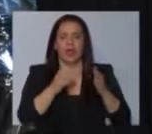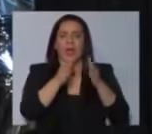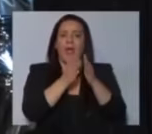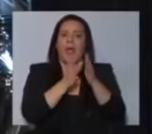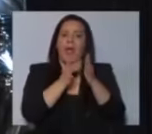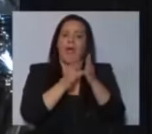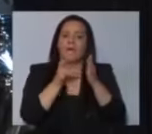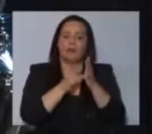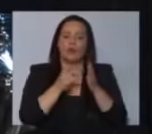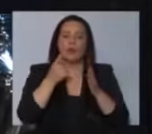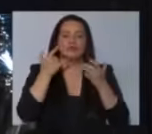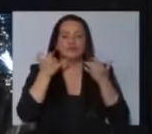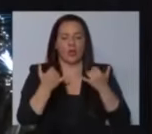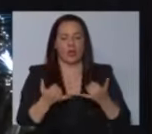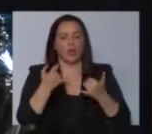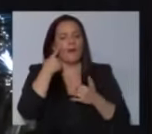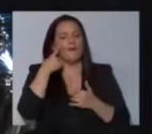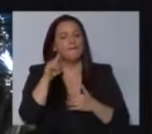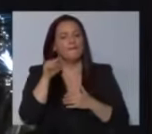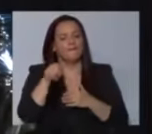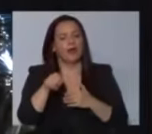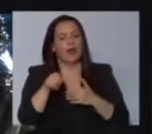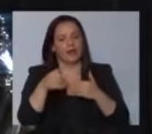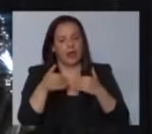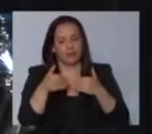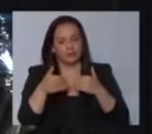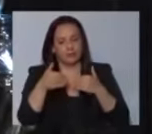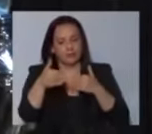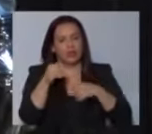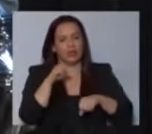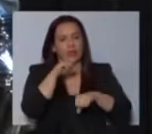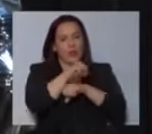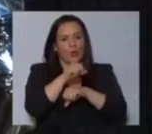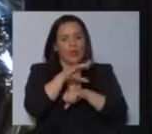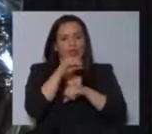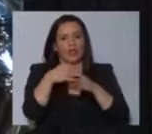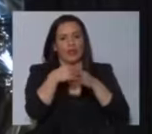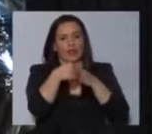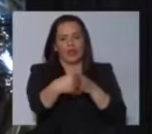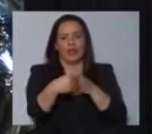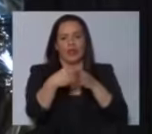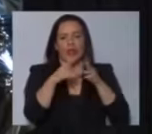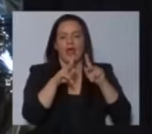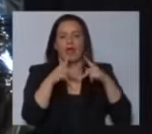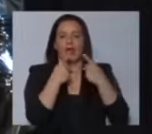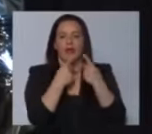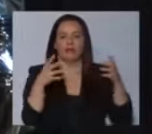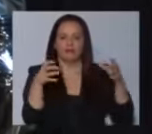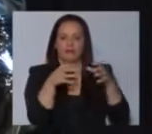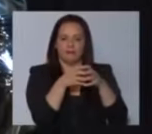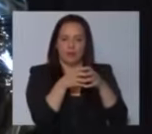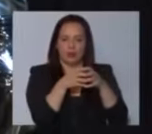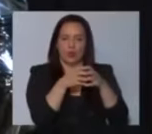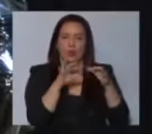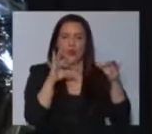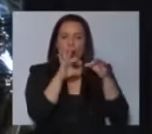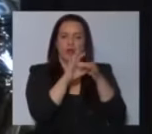aprovecho para trazar los derroteros que conducirán a la fracción del Partido Unidad Social